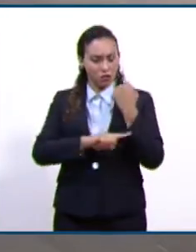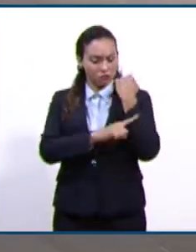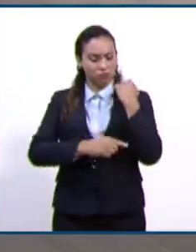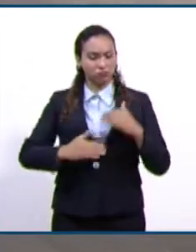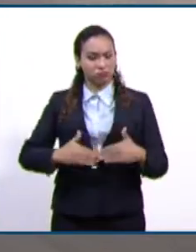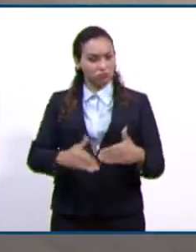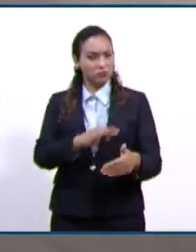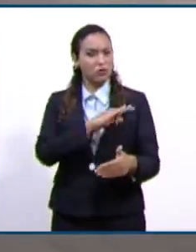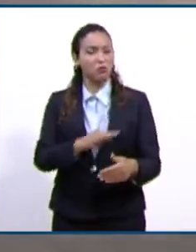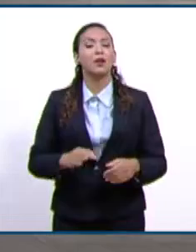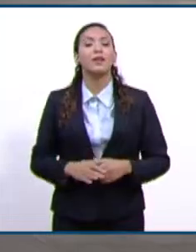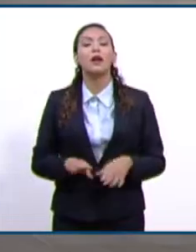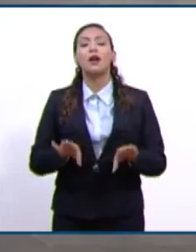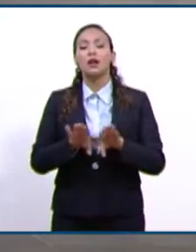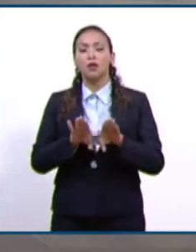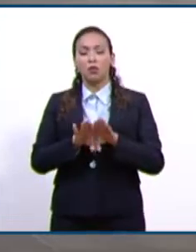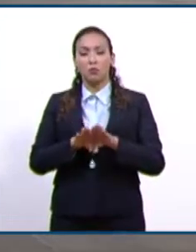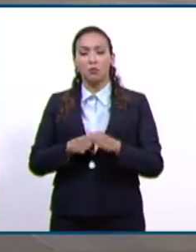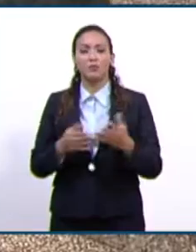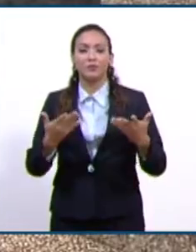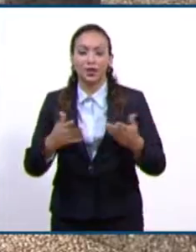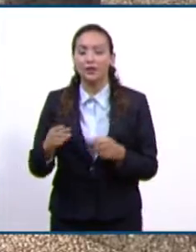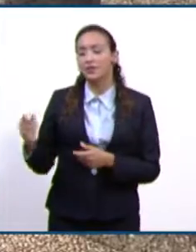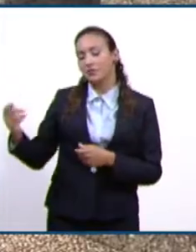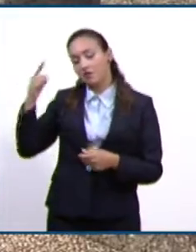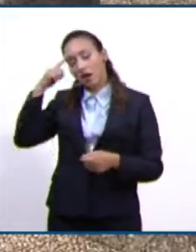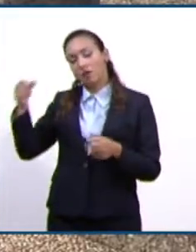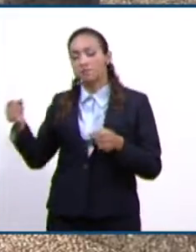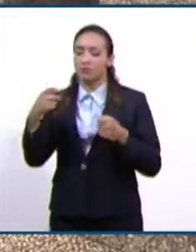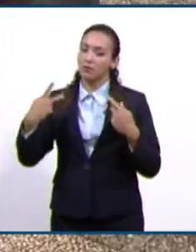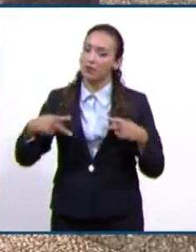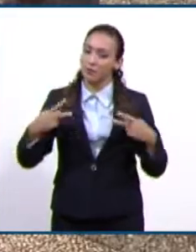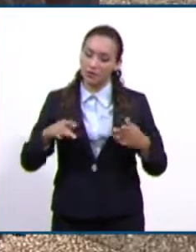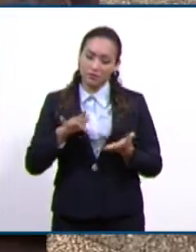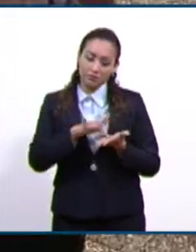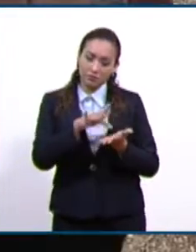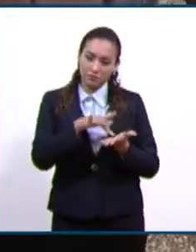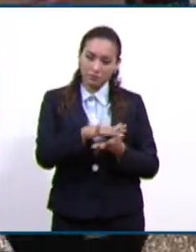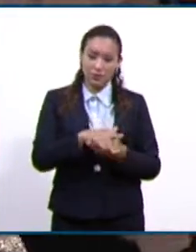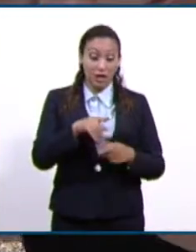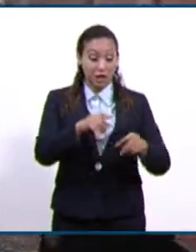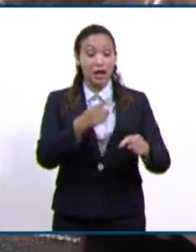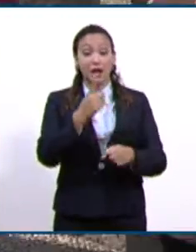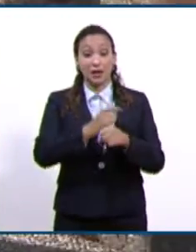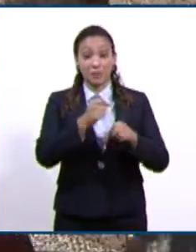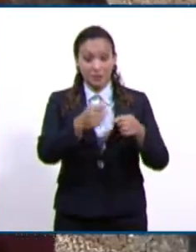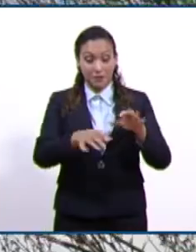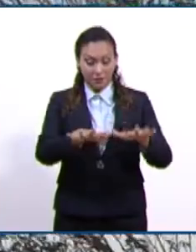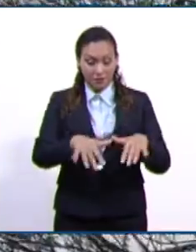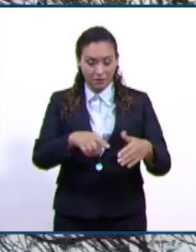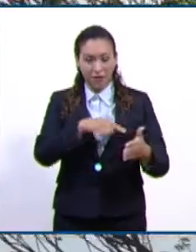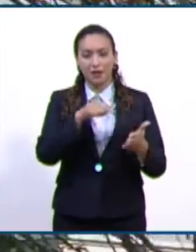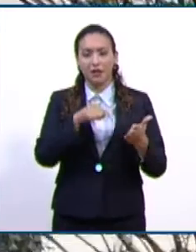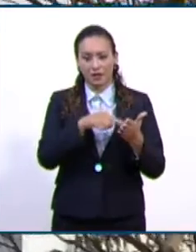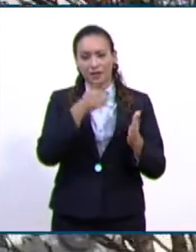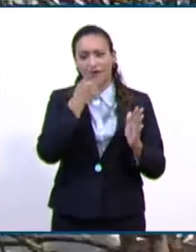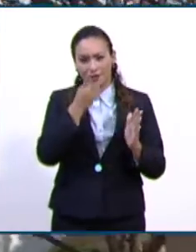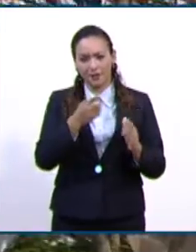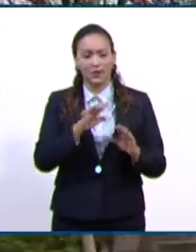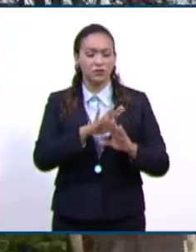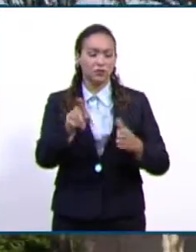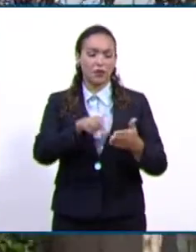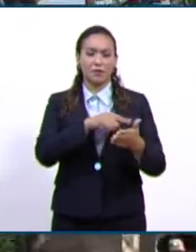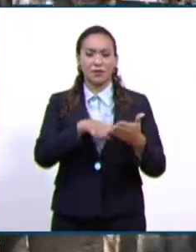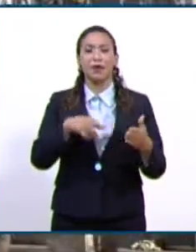madre mediante un procedimiento de reproducción asistida. La primera sala ya había invalidado dichas normas en el caso de los dos primeros